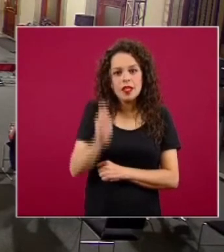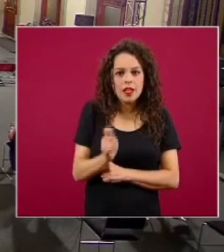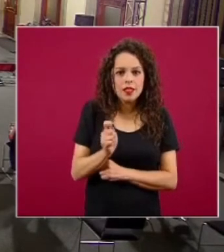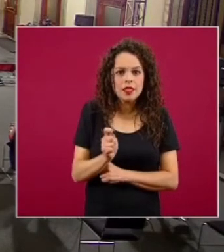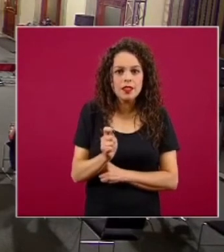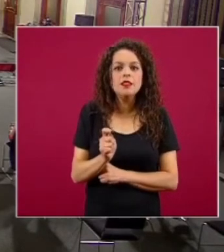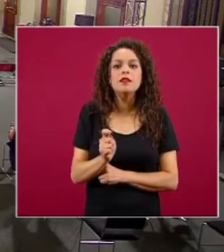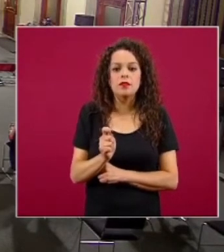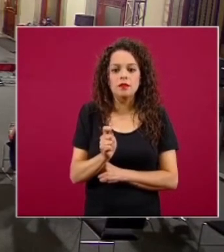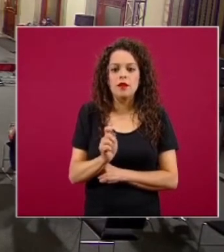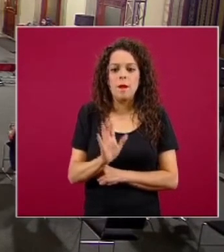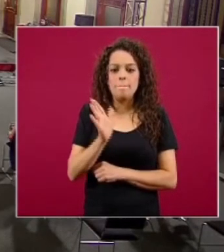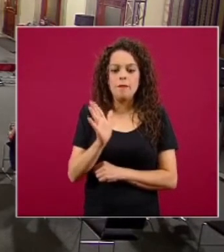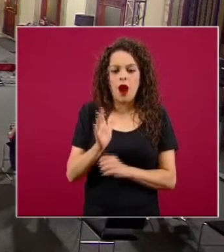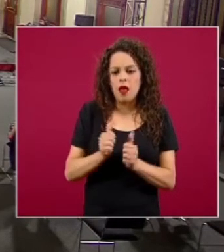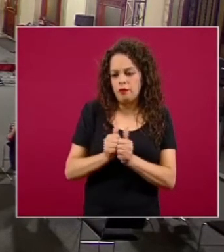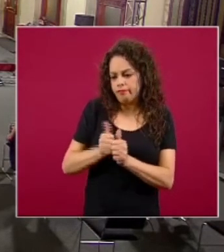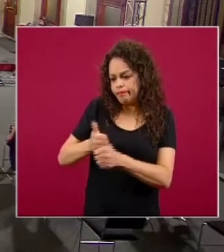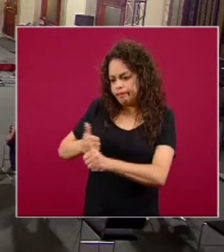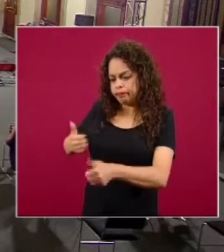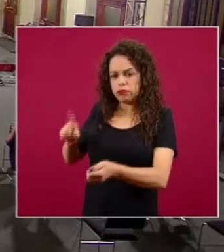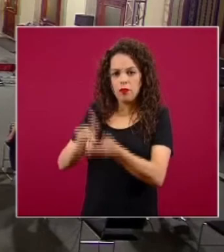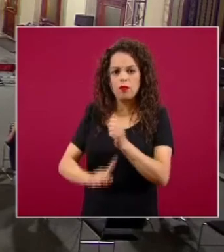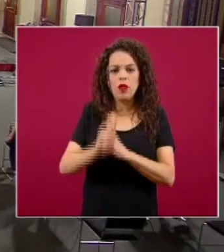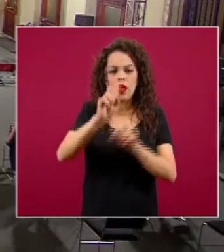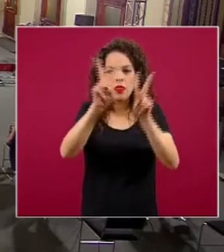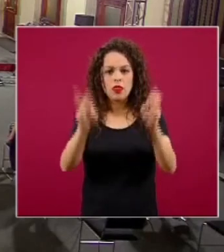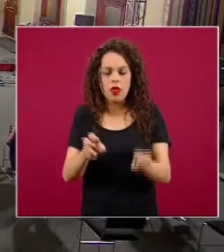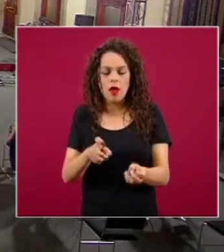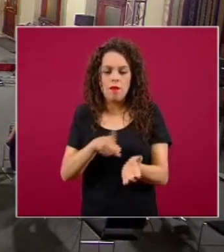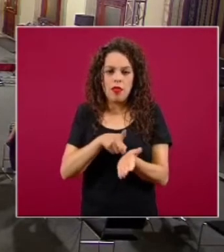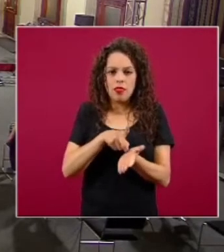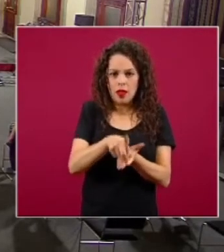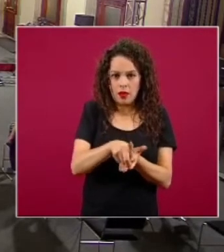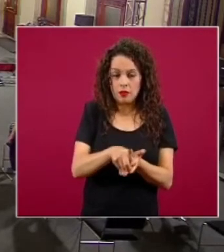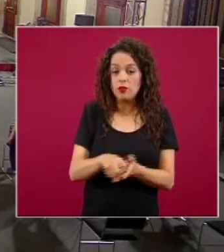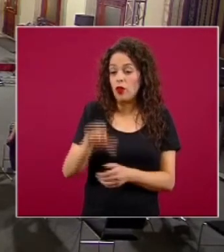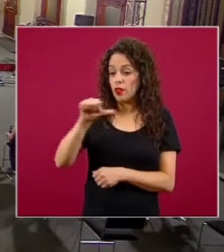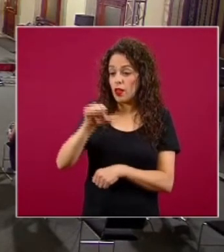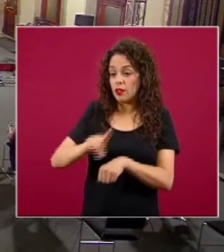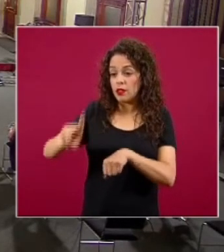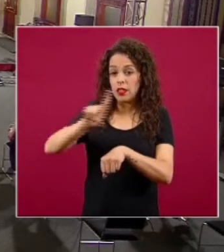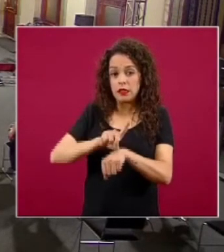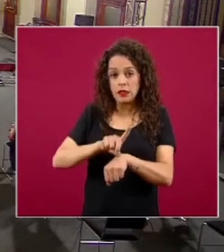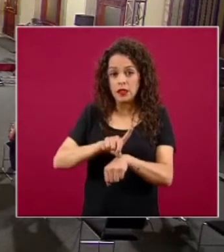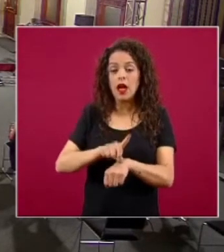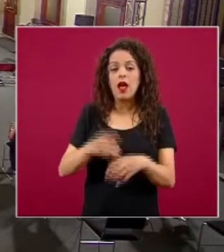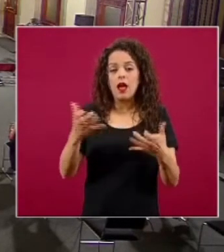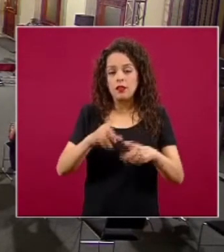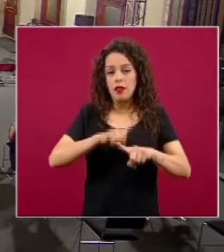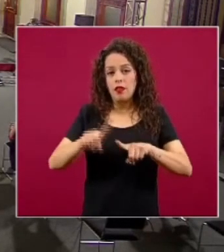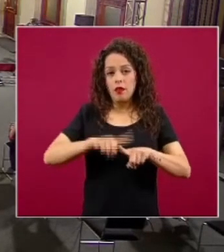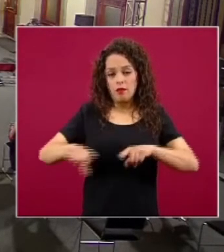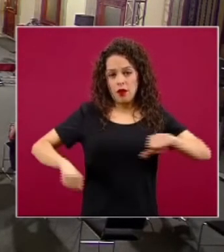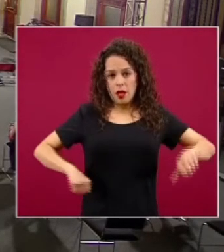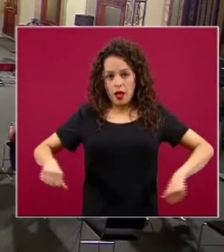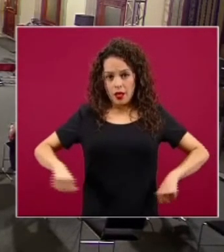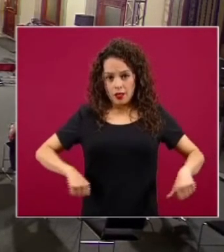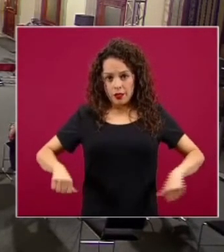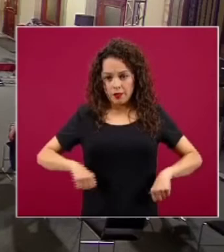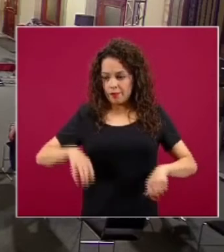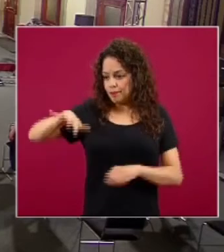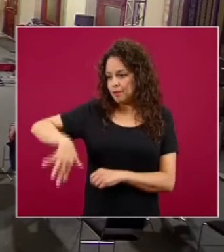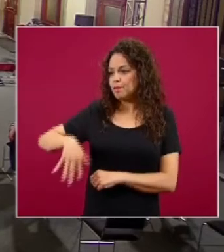de derechos. Hoy, en el inicio de los 16 días de activismo que acaba de señalar muy bien mi querida